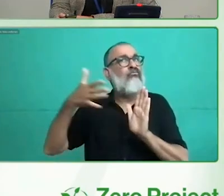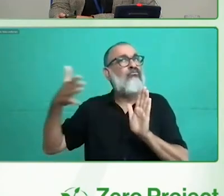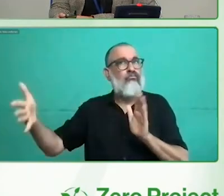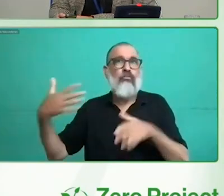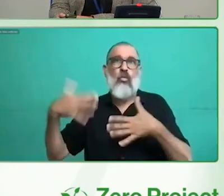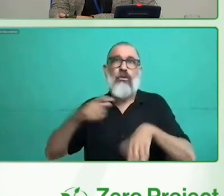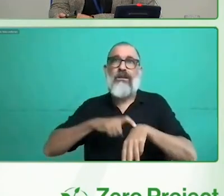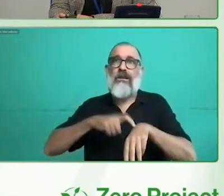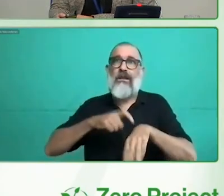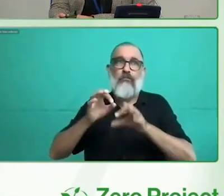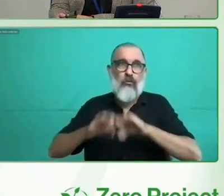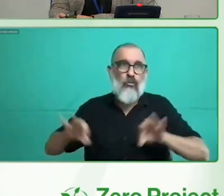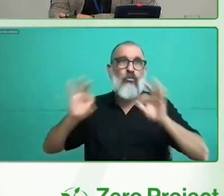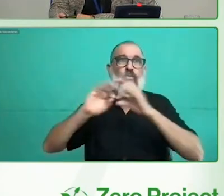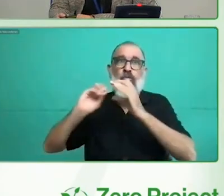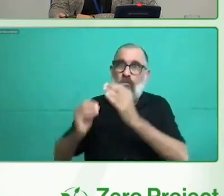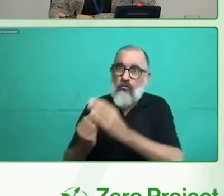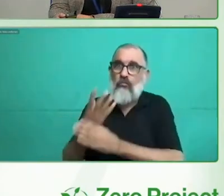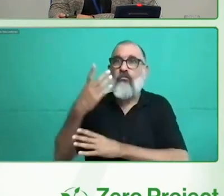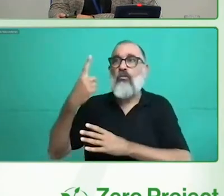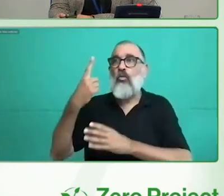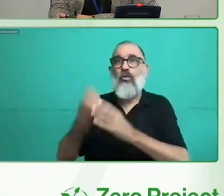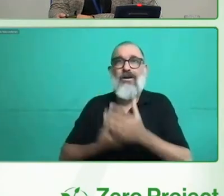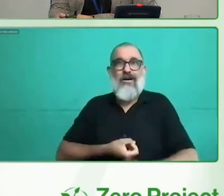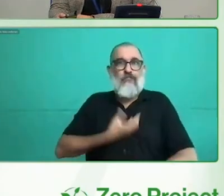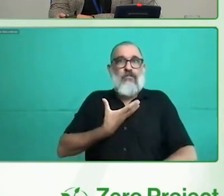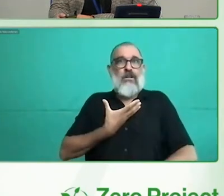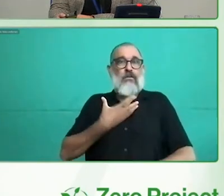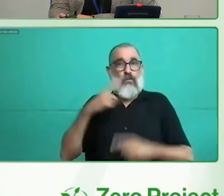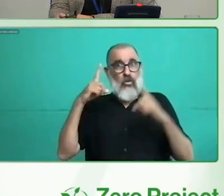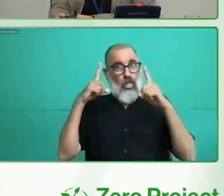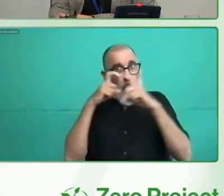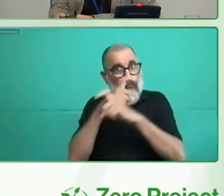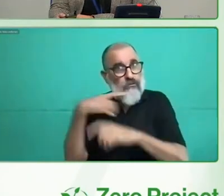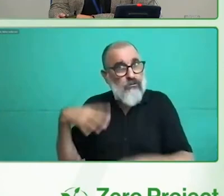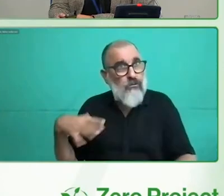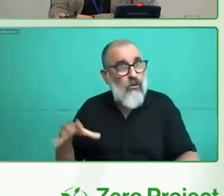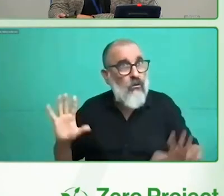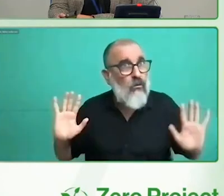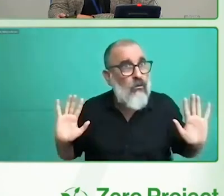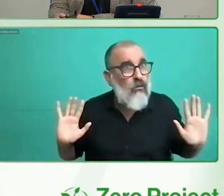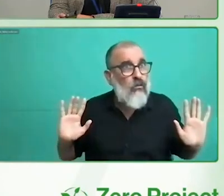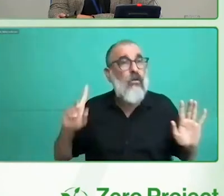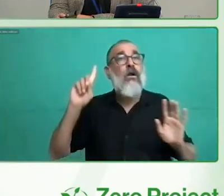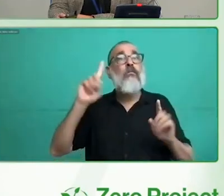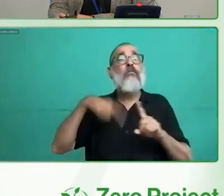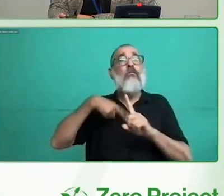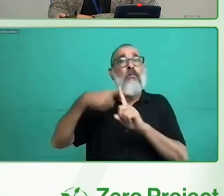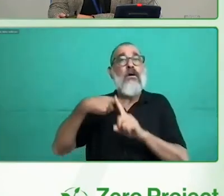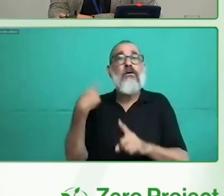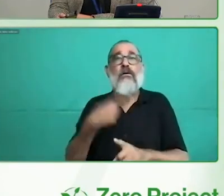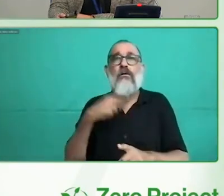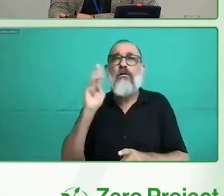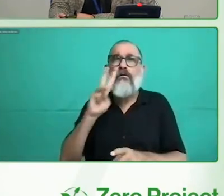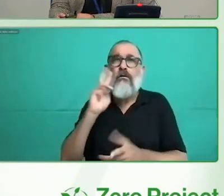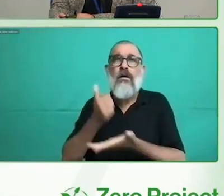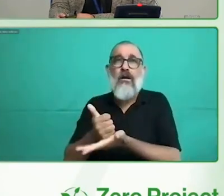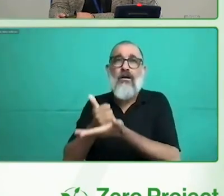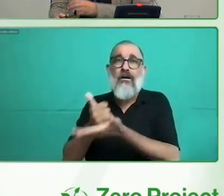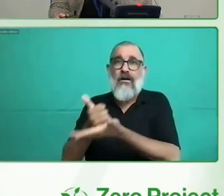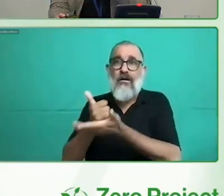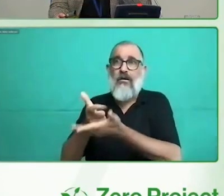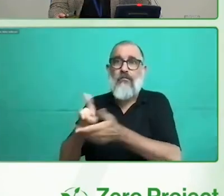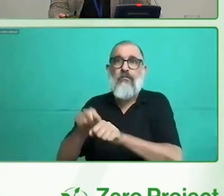hemos visto que se producen, y también lo promovemos, sinergias entre los propios emprendedores, tanto a